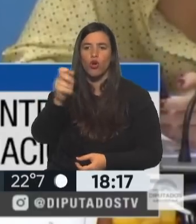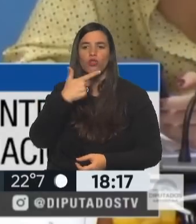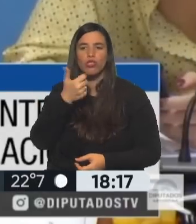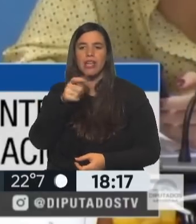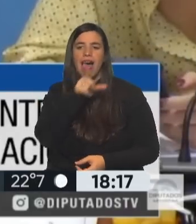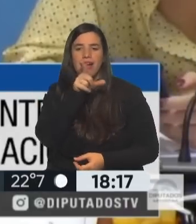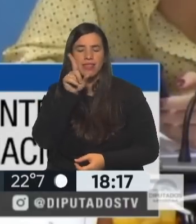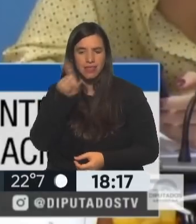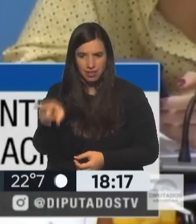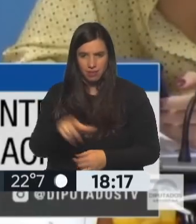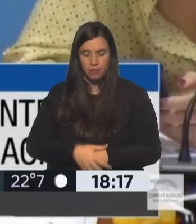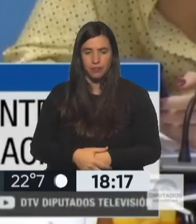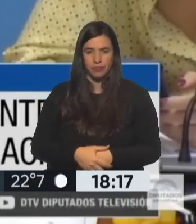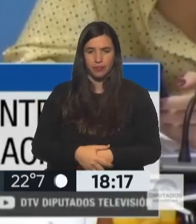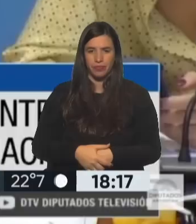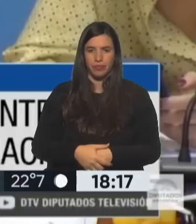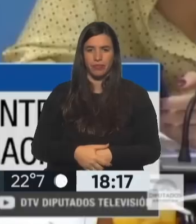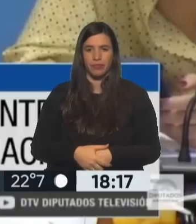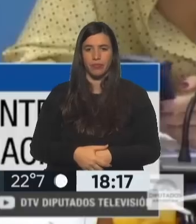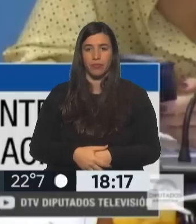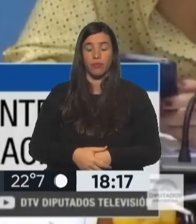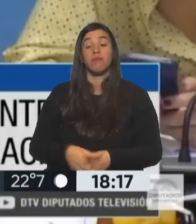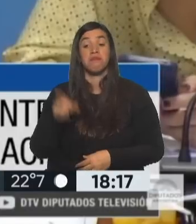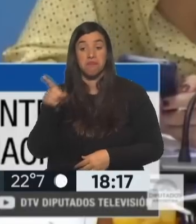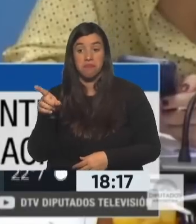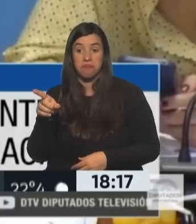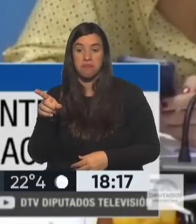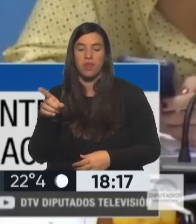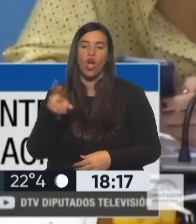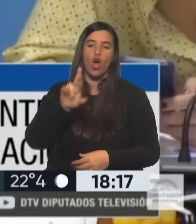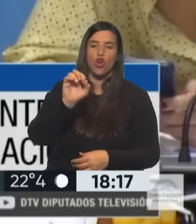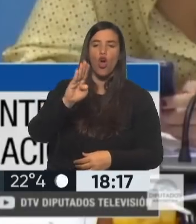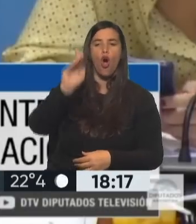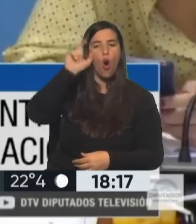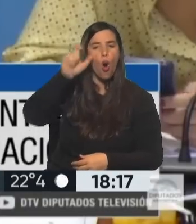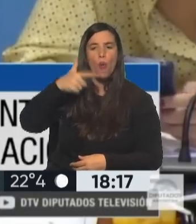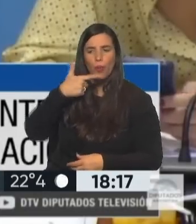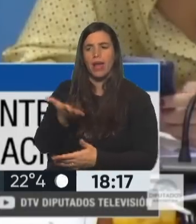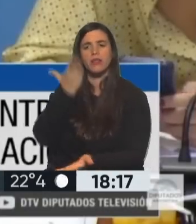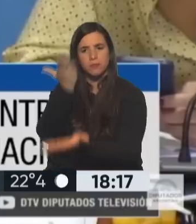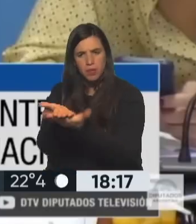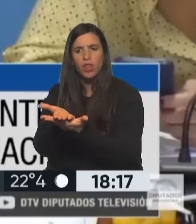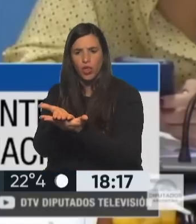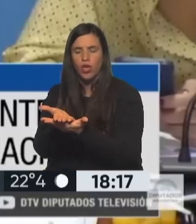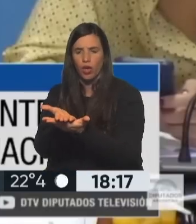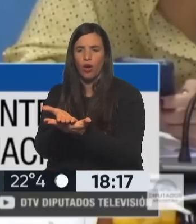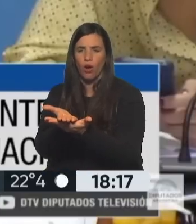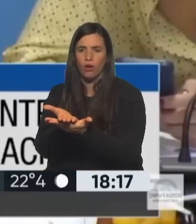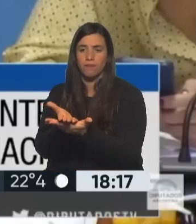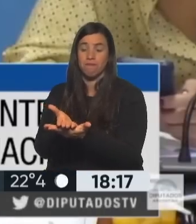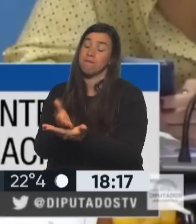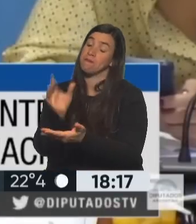y preferencia con los que lo solicitó el señor Silvio Robles y teniendo en cuenta su comportamiento en los